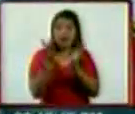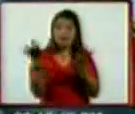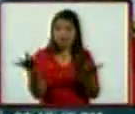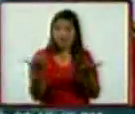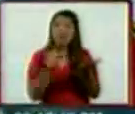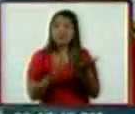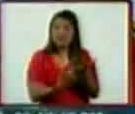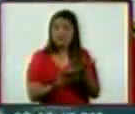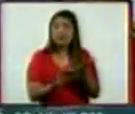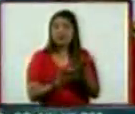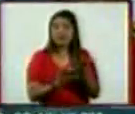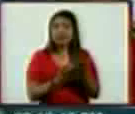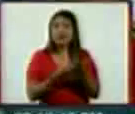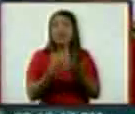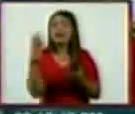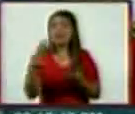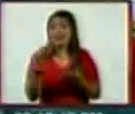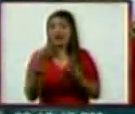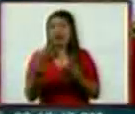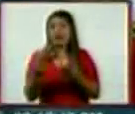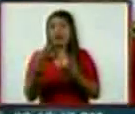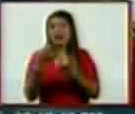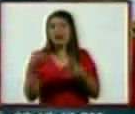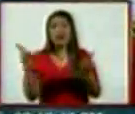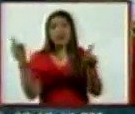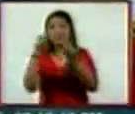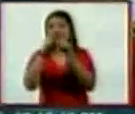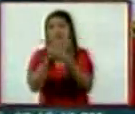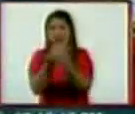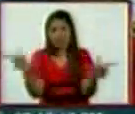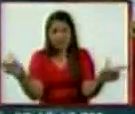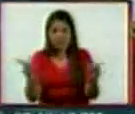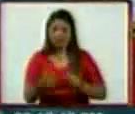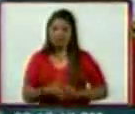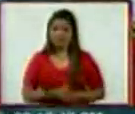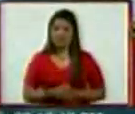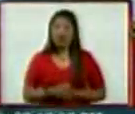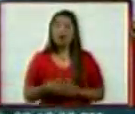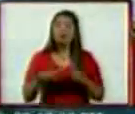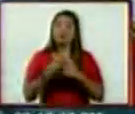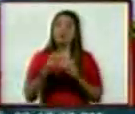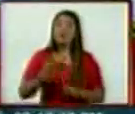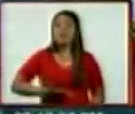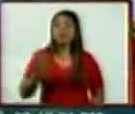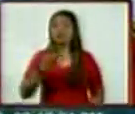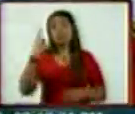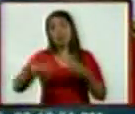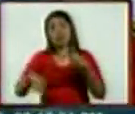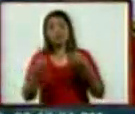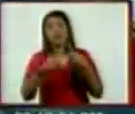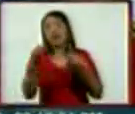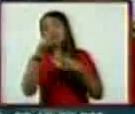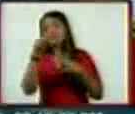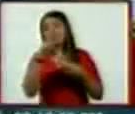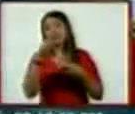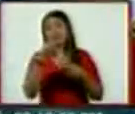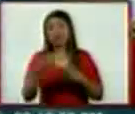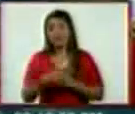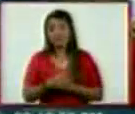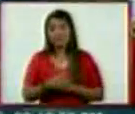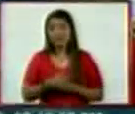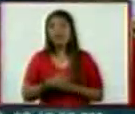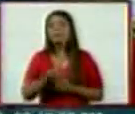es totalmente cierto. Habrá una mesa también de un tema que es muy importante, de alimentación y abastecimiento. Allá